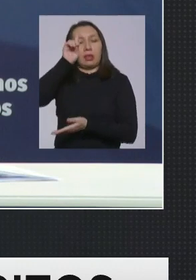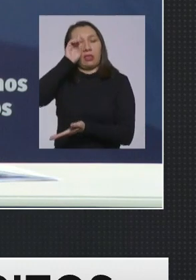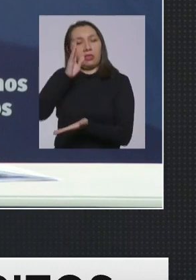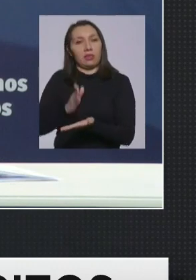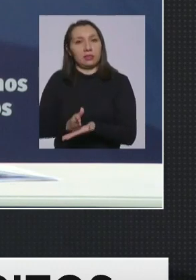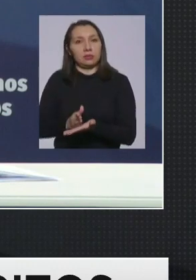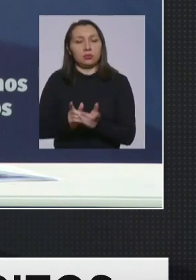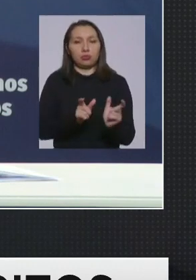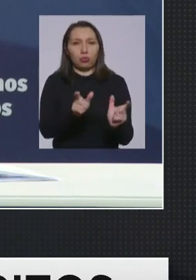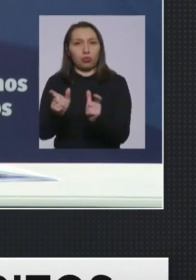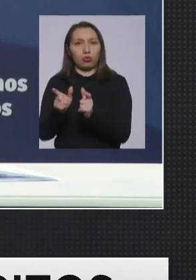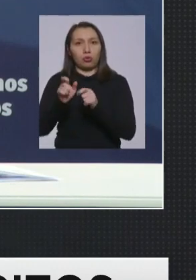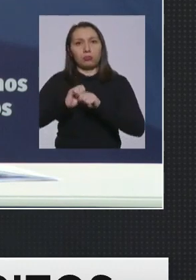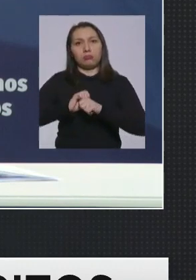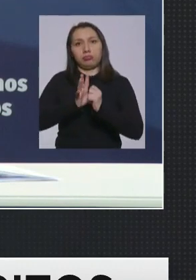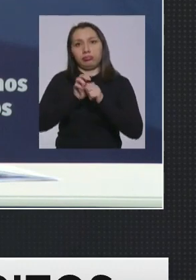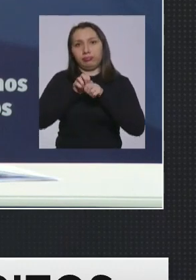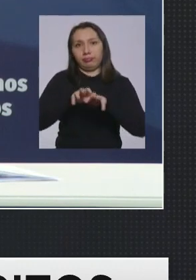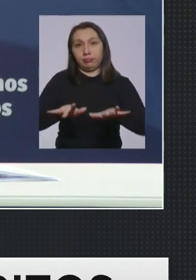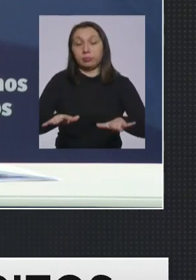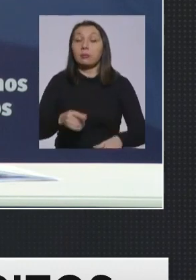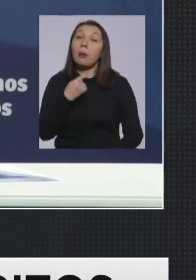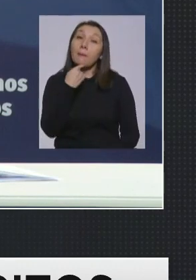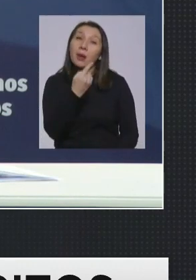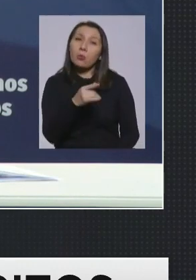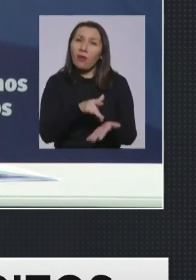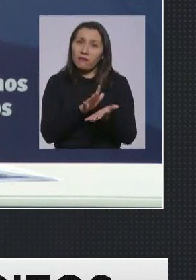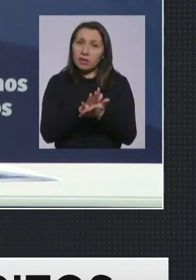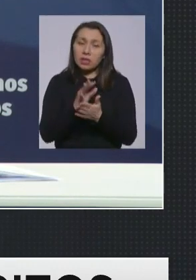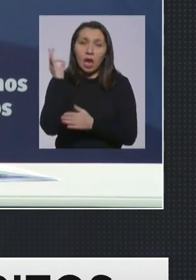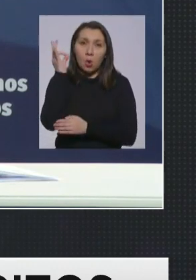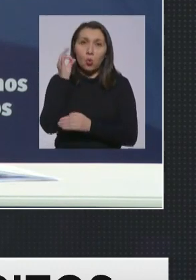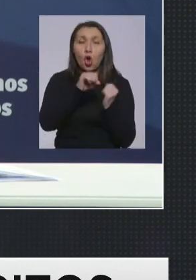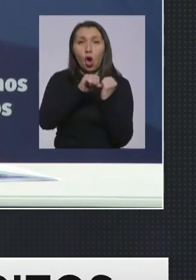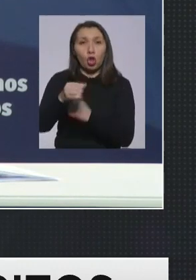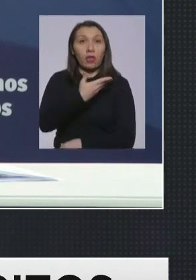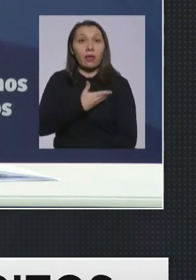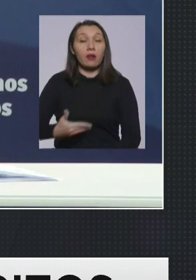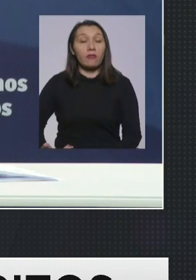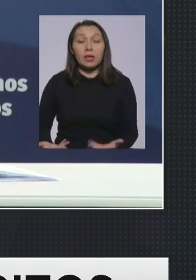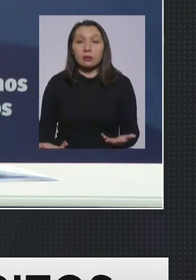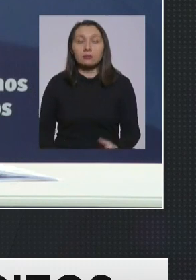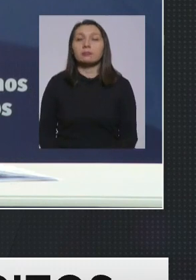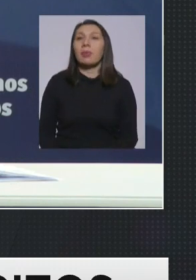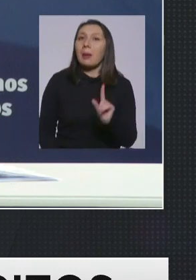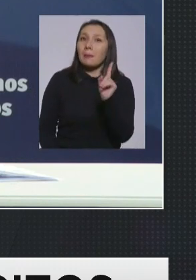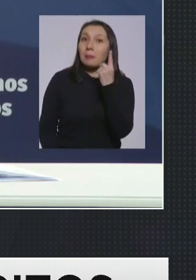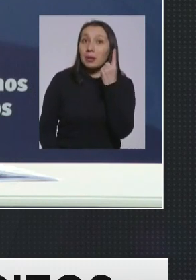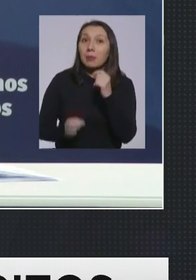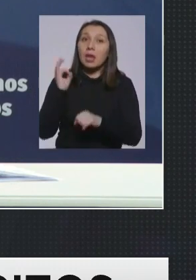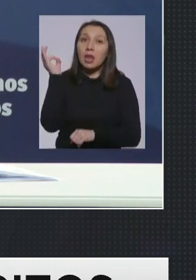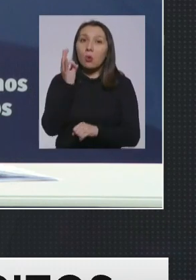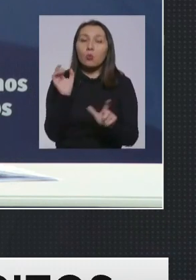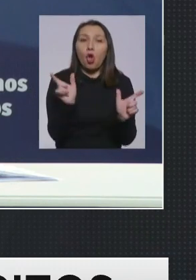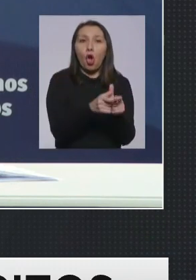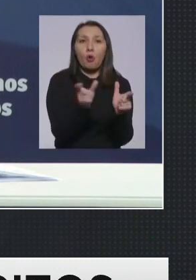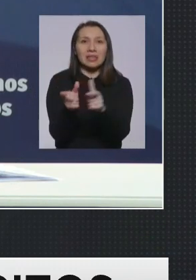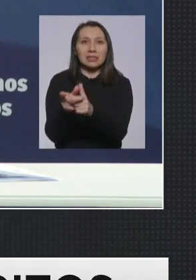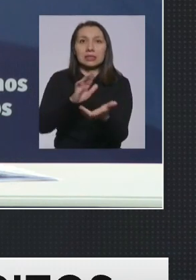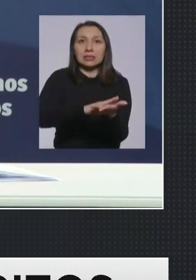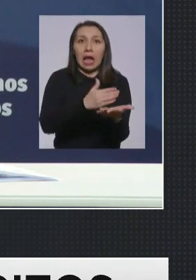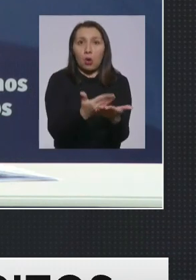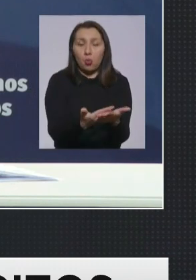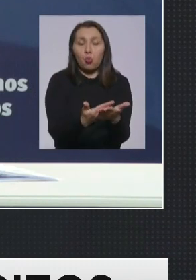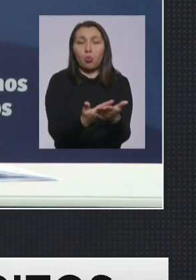manejo de la pandemia tiene efectos ya para la reunión con la oposición primero me voy a reunir con las comisiones de salud